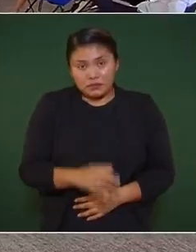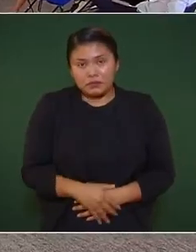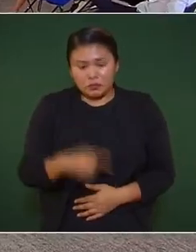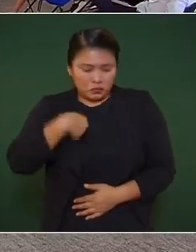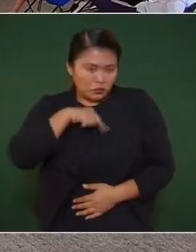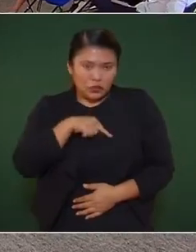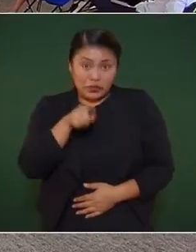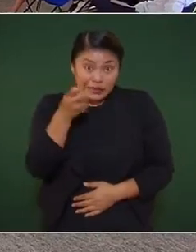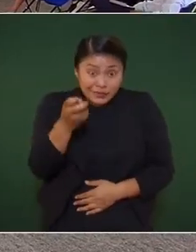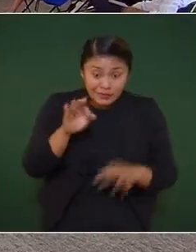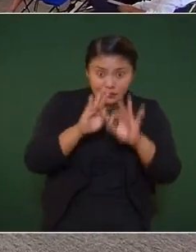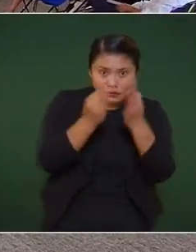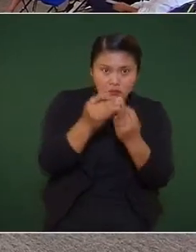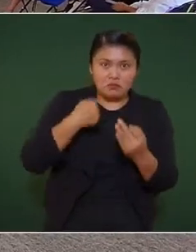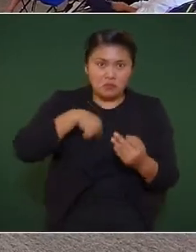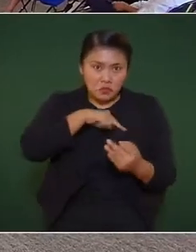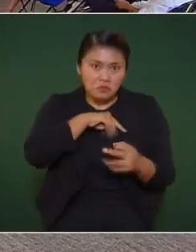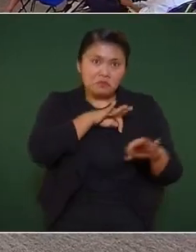trabajando sin